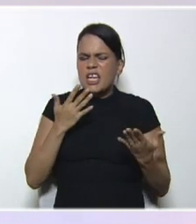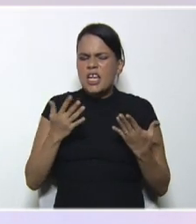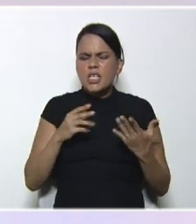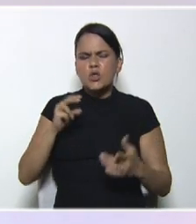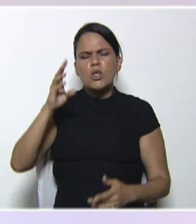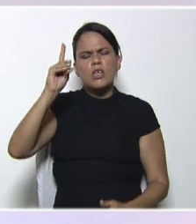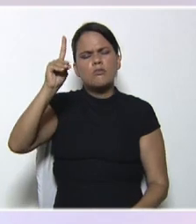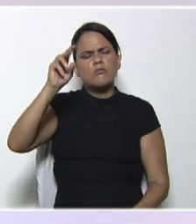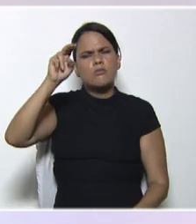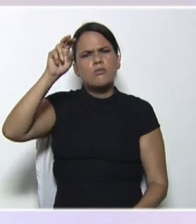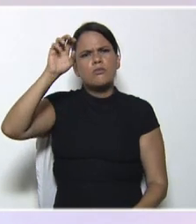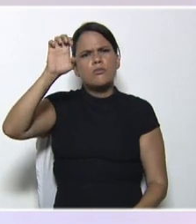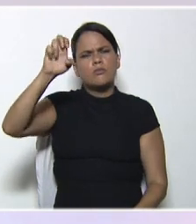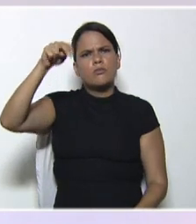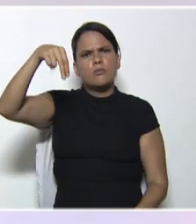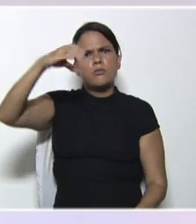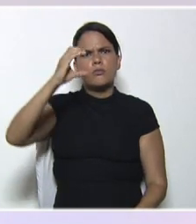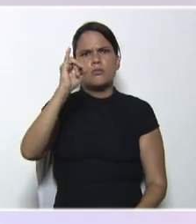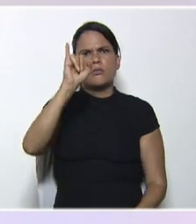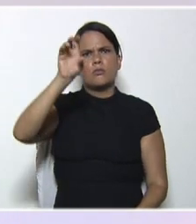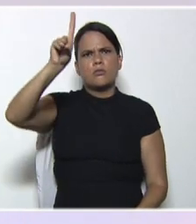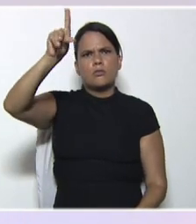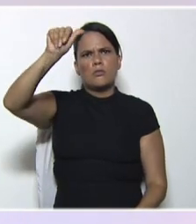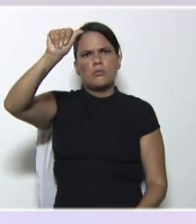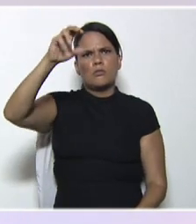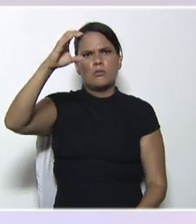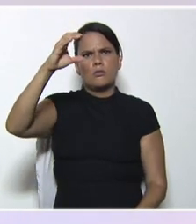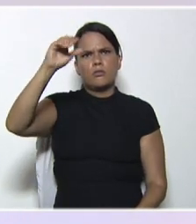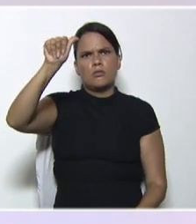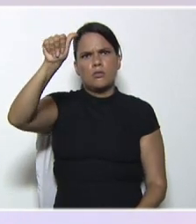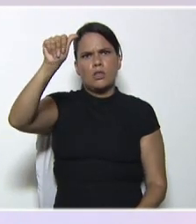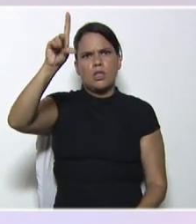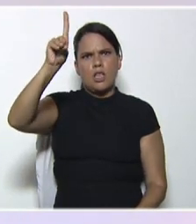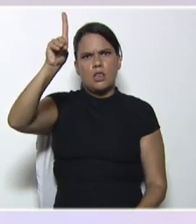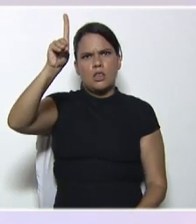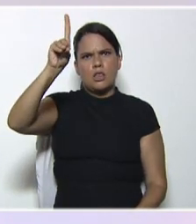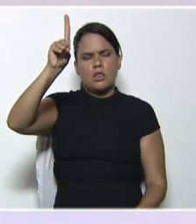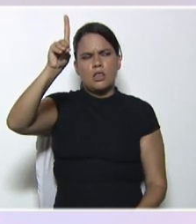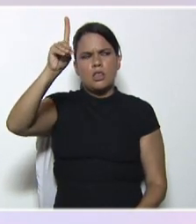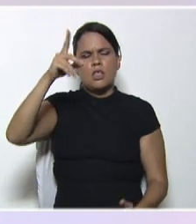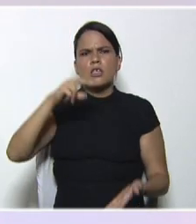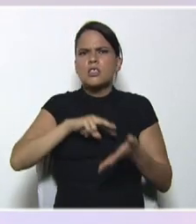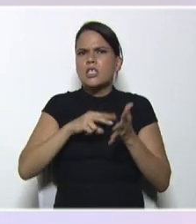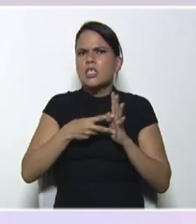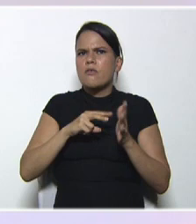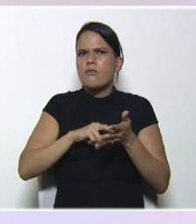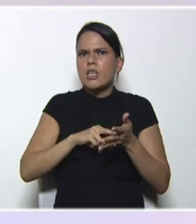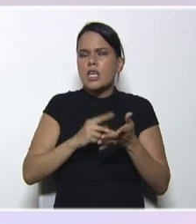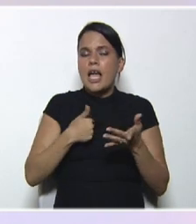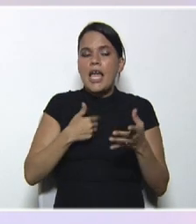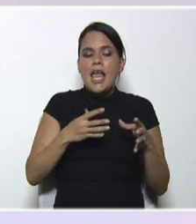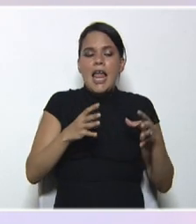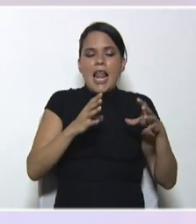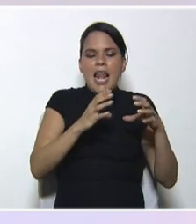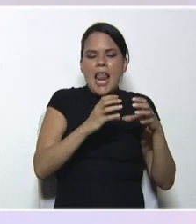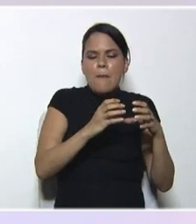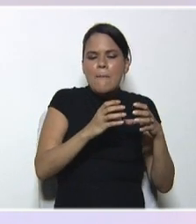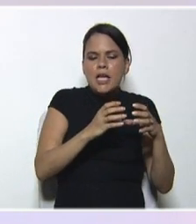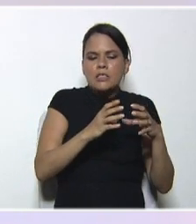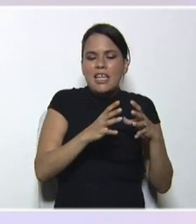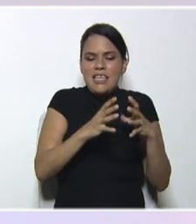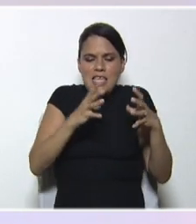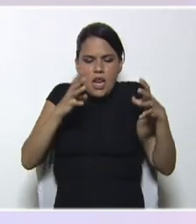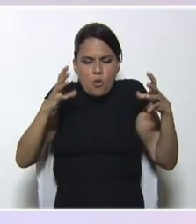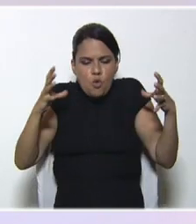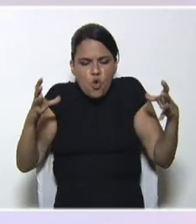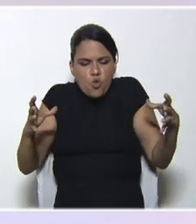profe? Bueno, el término densidad es una relación matemática entre la masa de una sustancia y el volumen que